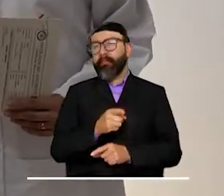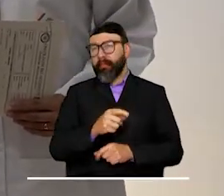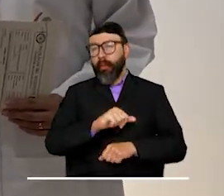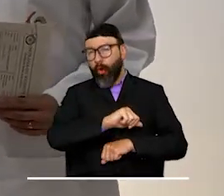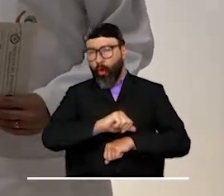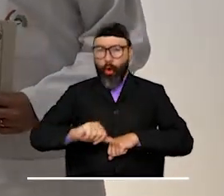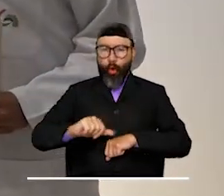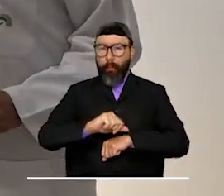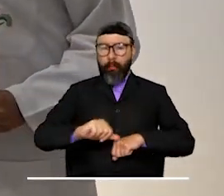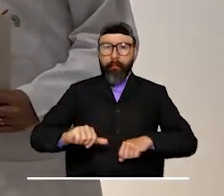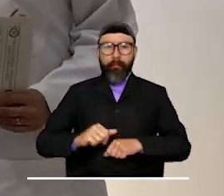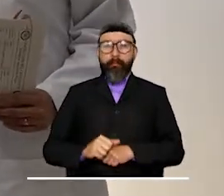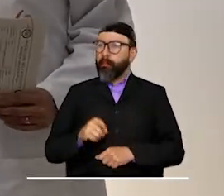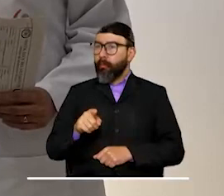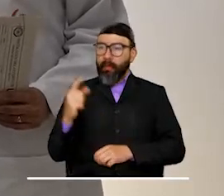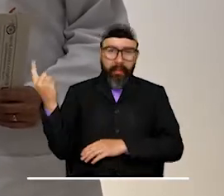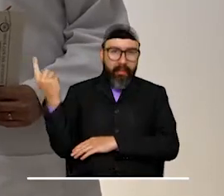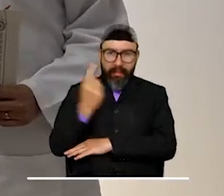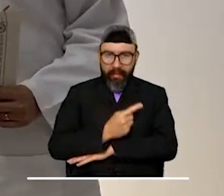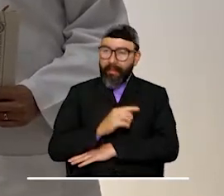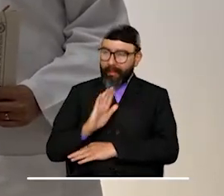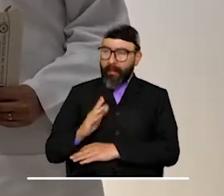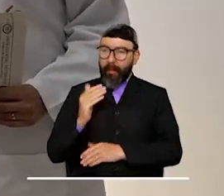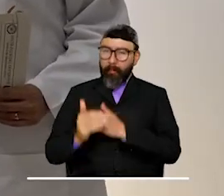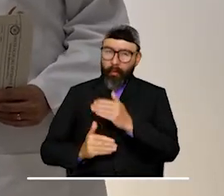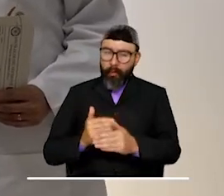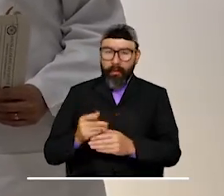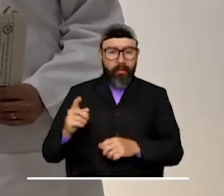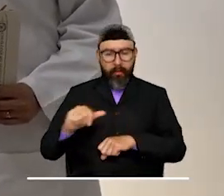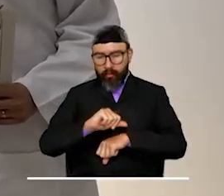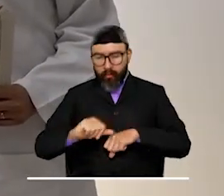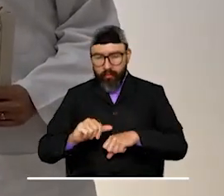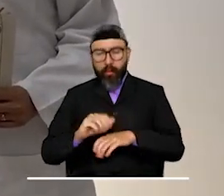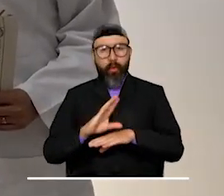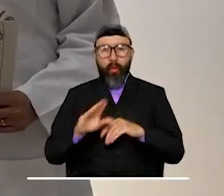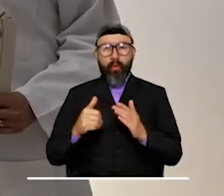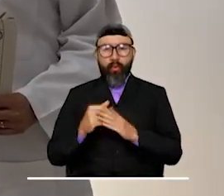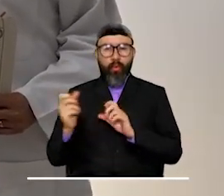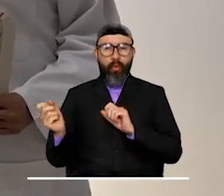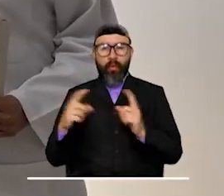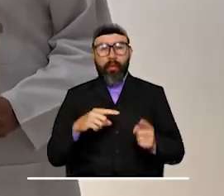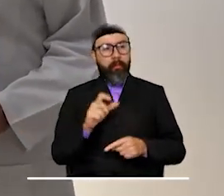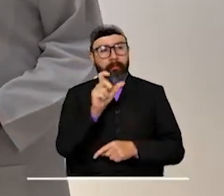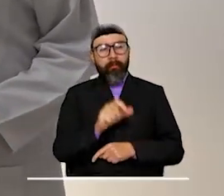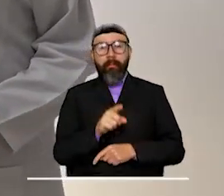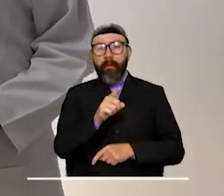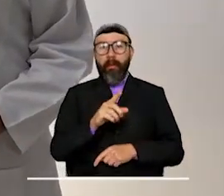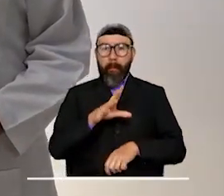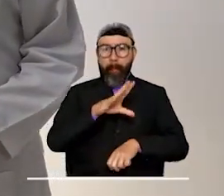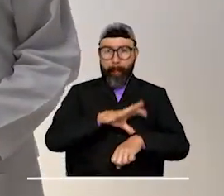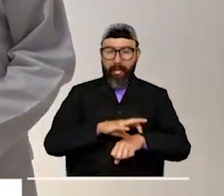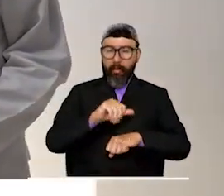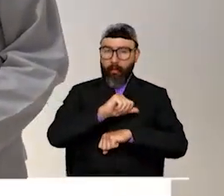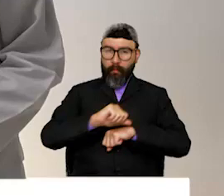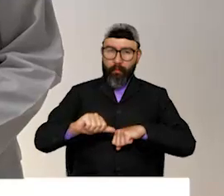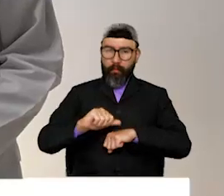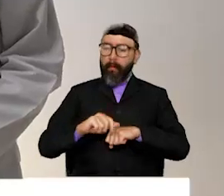Este día que le hicieron el procedimiento, que ya estaba todo listo, el cirujano, según entiendo,